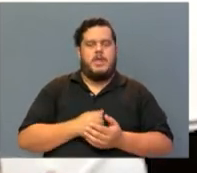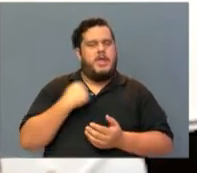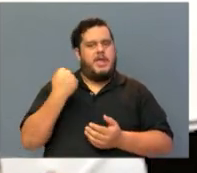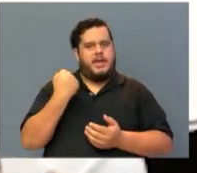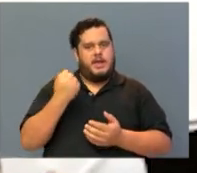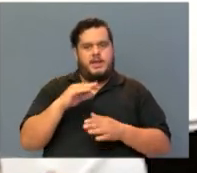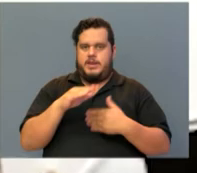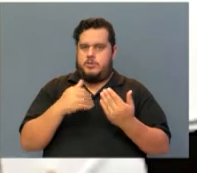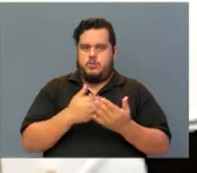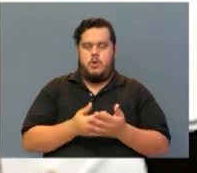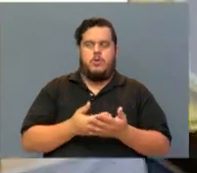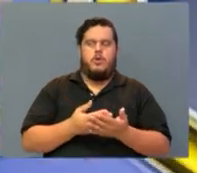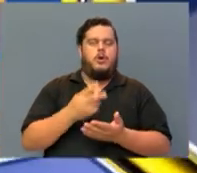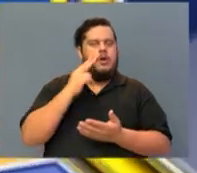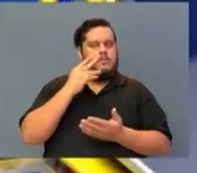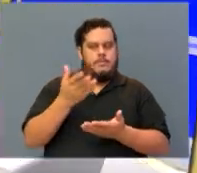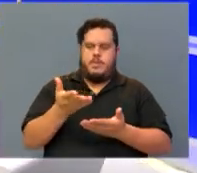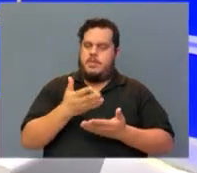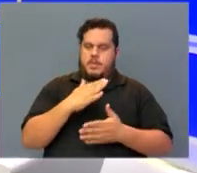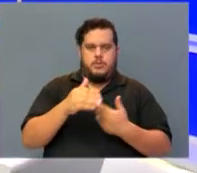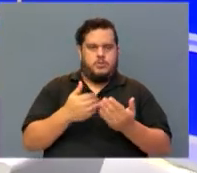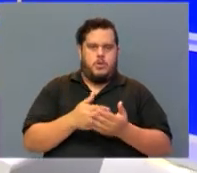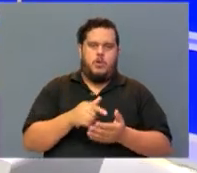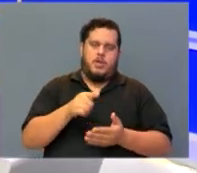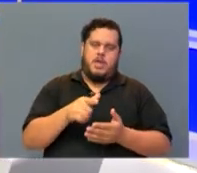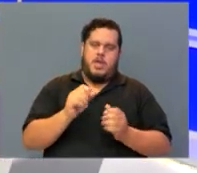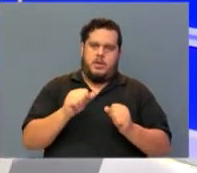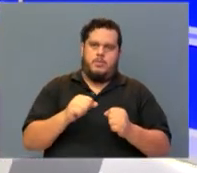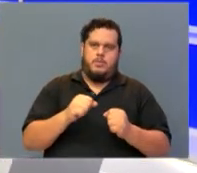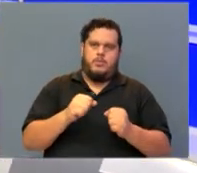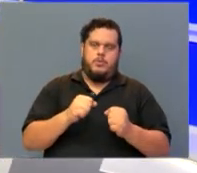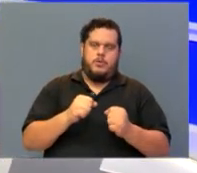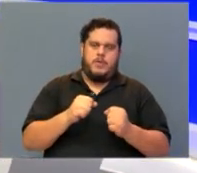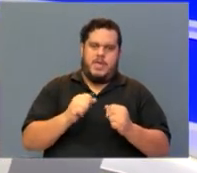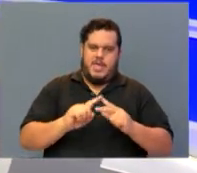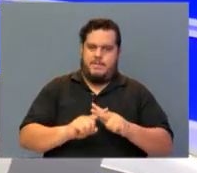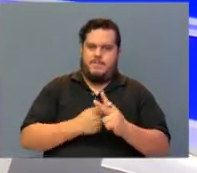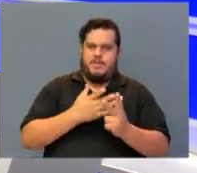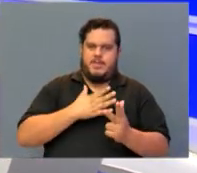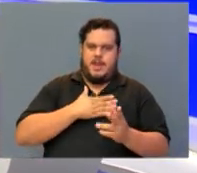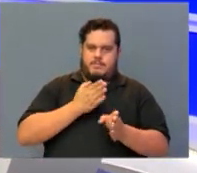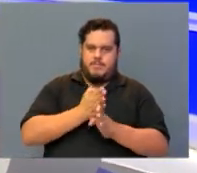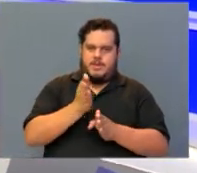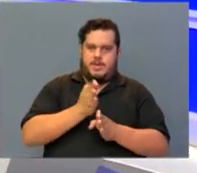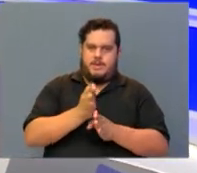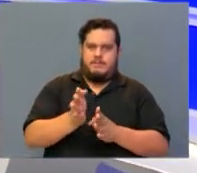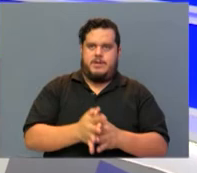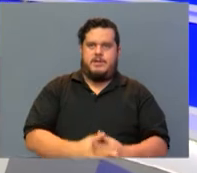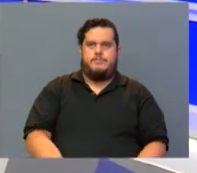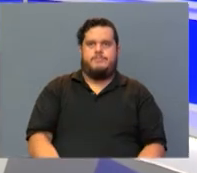gané todo, me dieron absolutamente todo, y ahí pude forjar mi carrera.